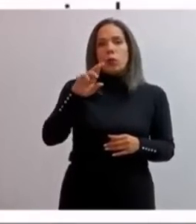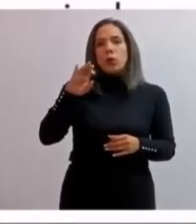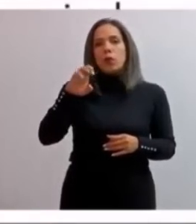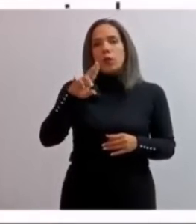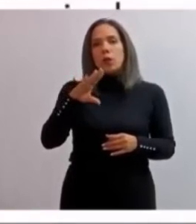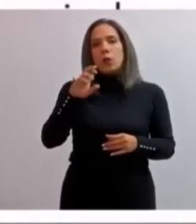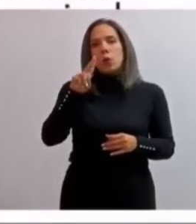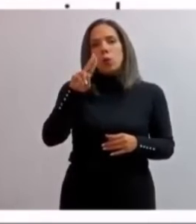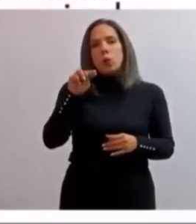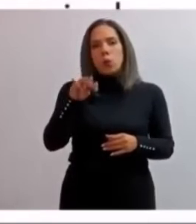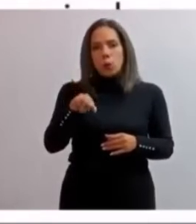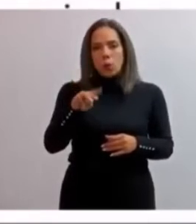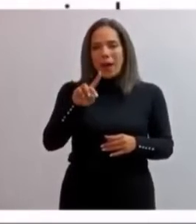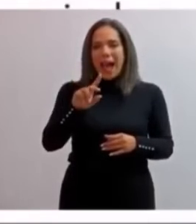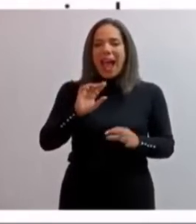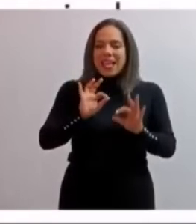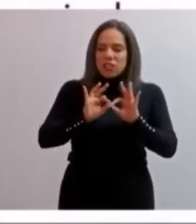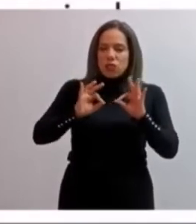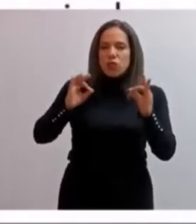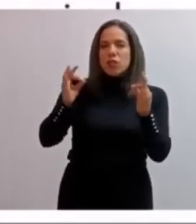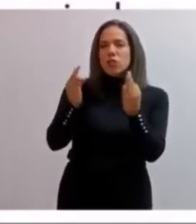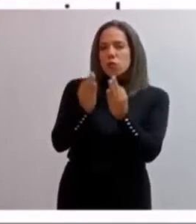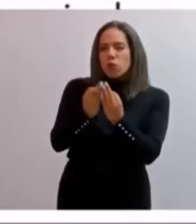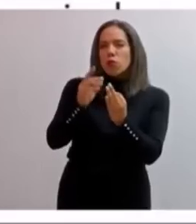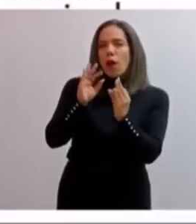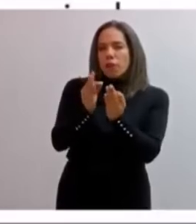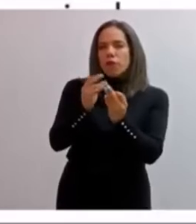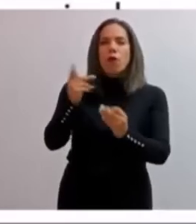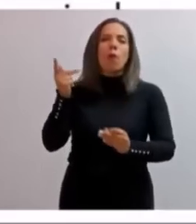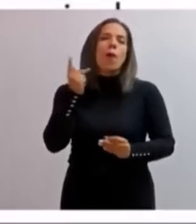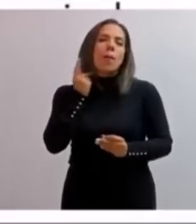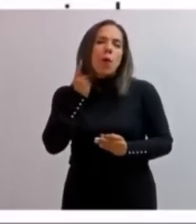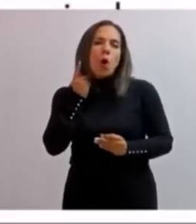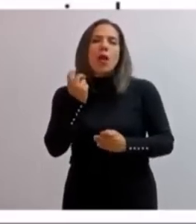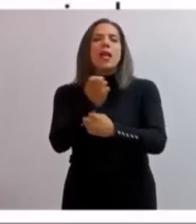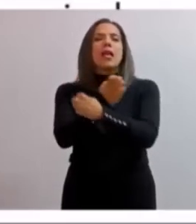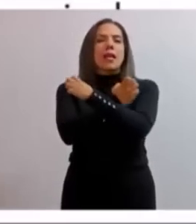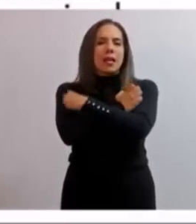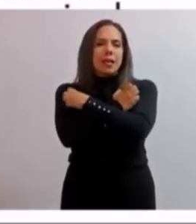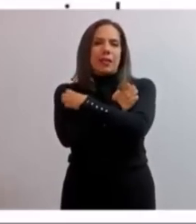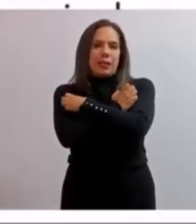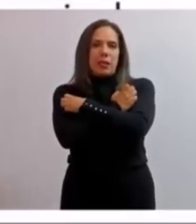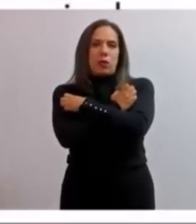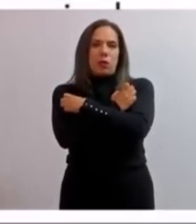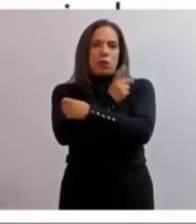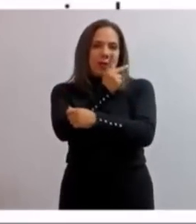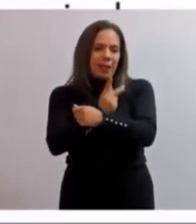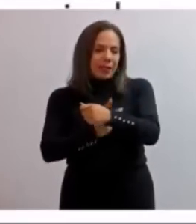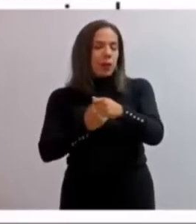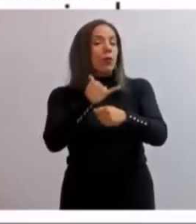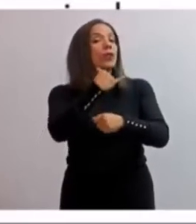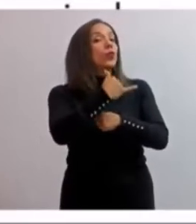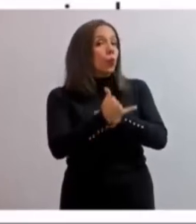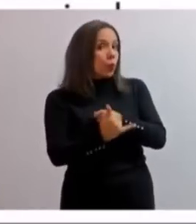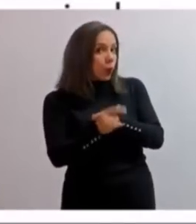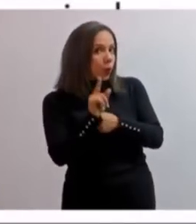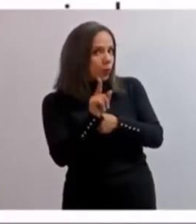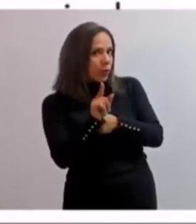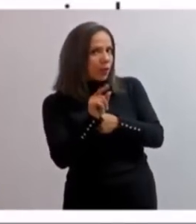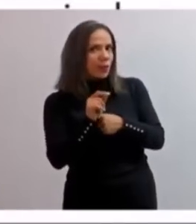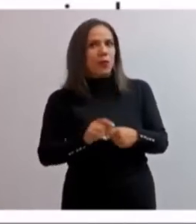parte de un proyecto político educativo y como parte de un proyecto político